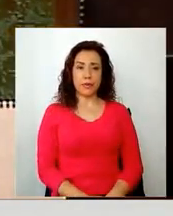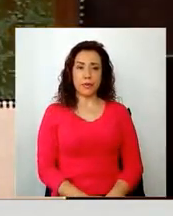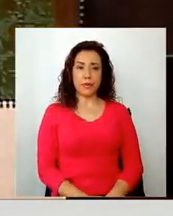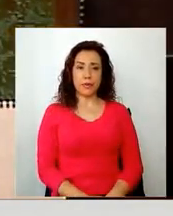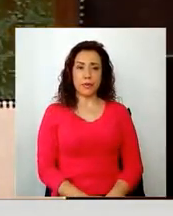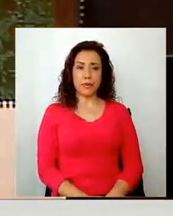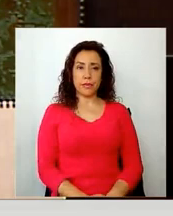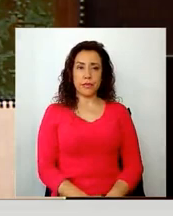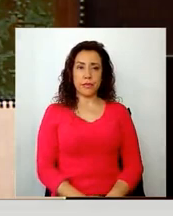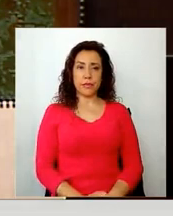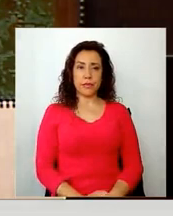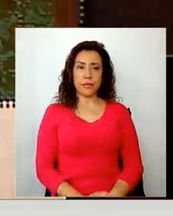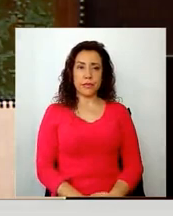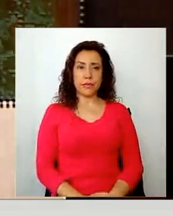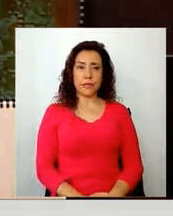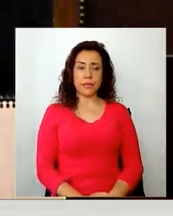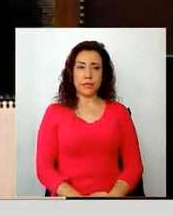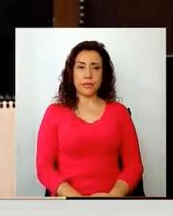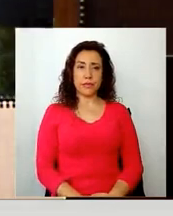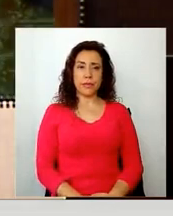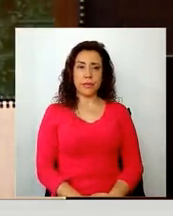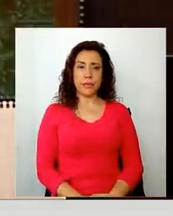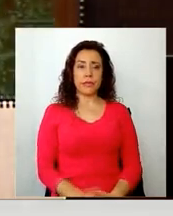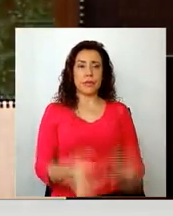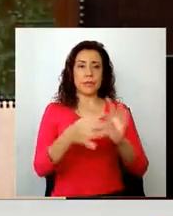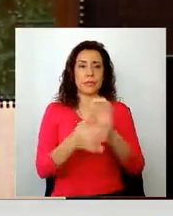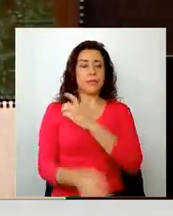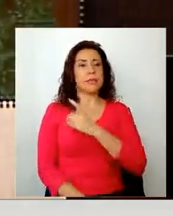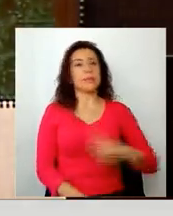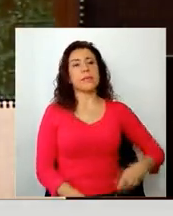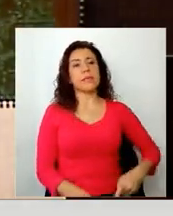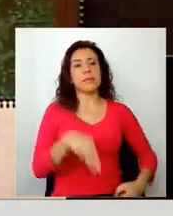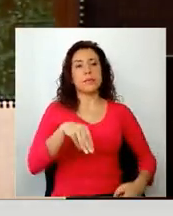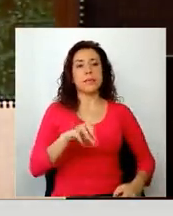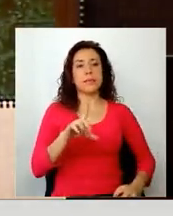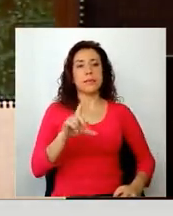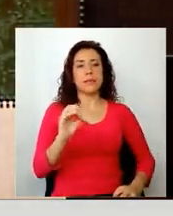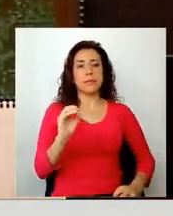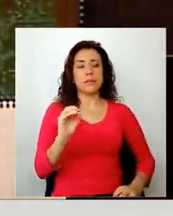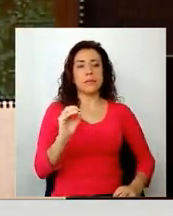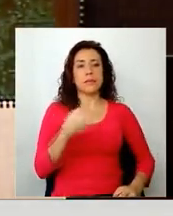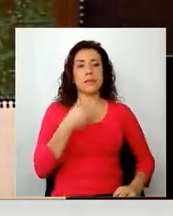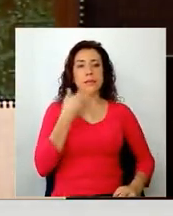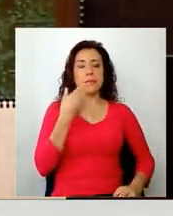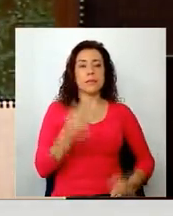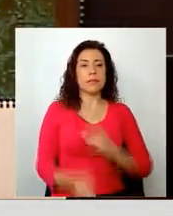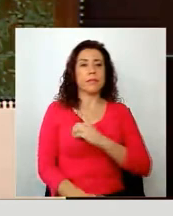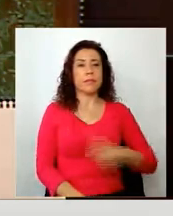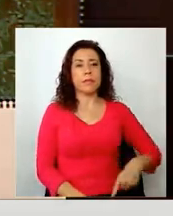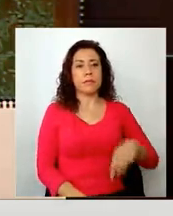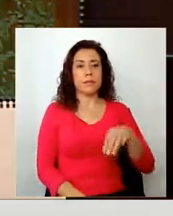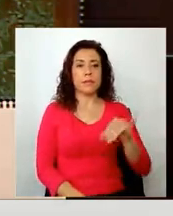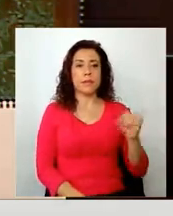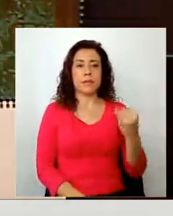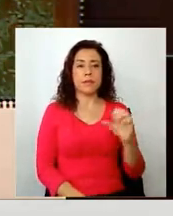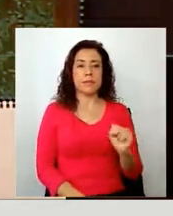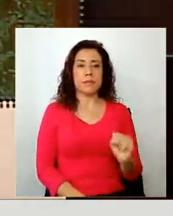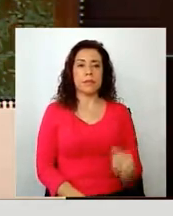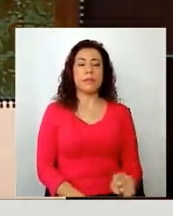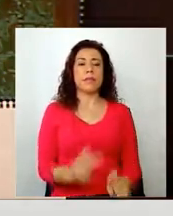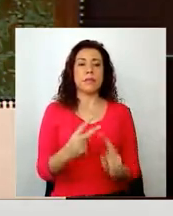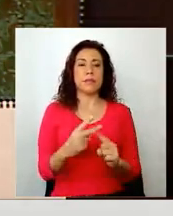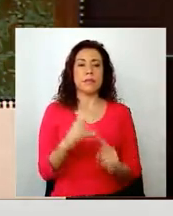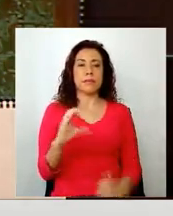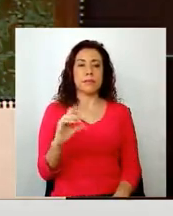Muchas gracias diputado Melo a continuación tiene la palabra el diputado mesa y luego el diputado coloma diputado mesa